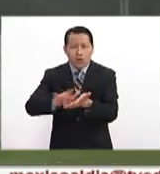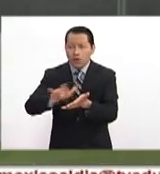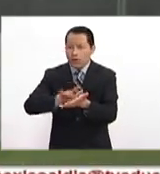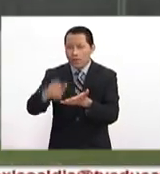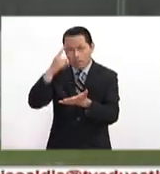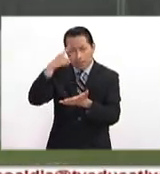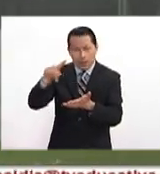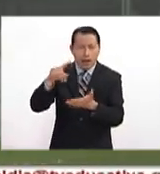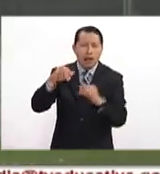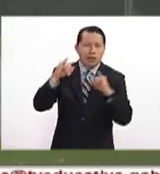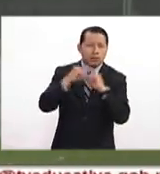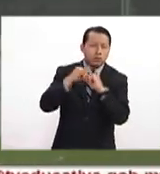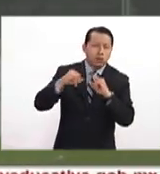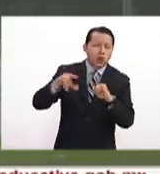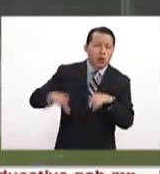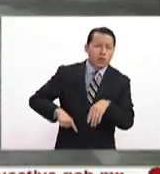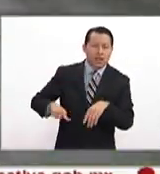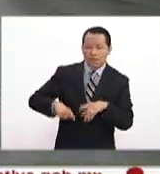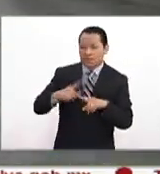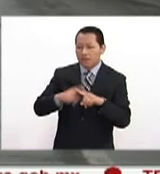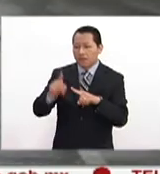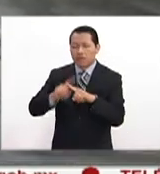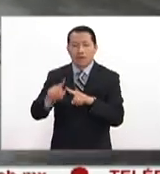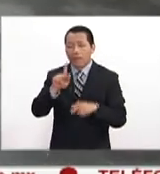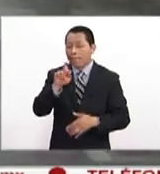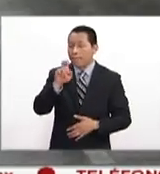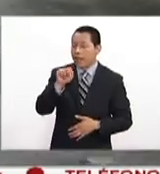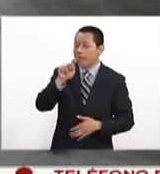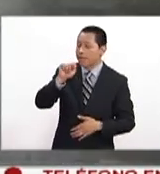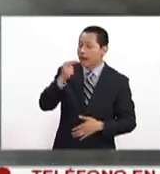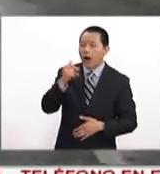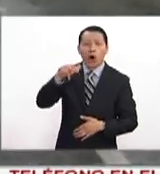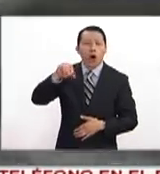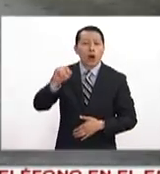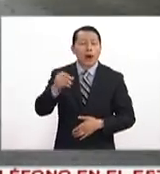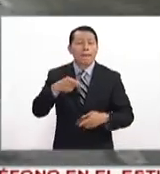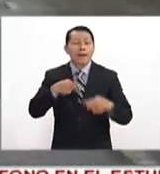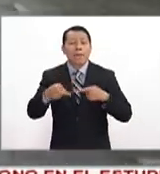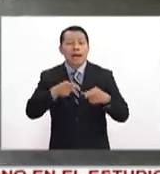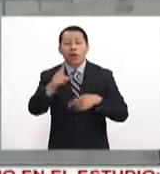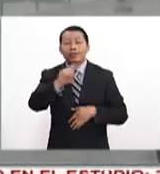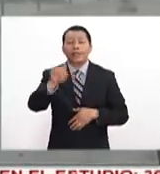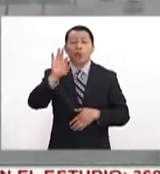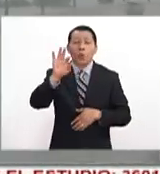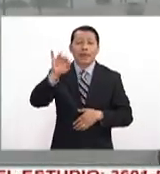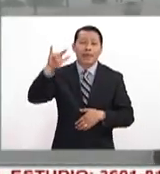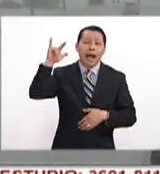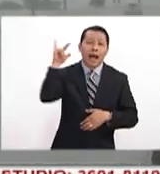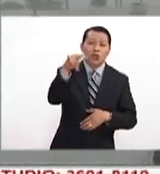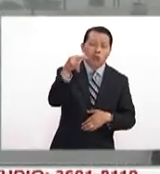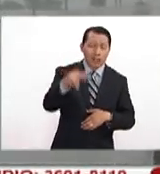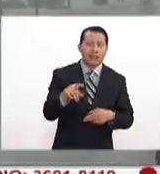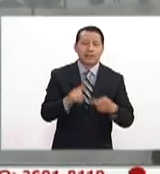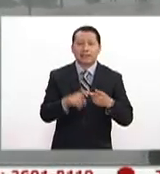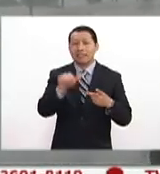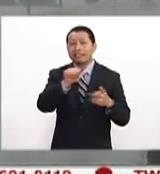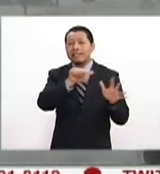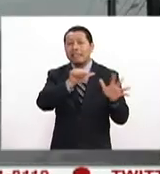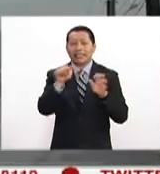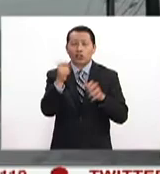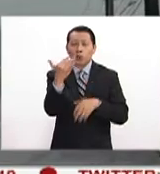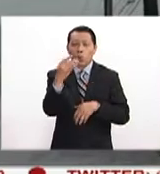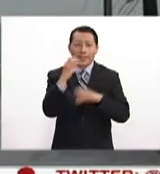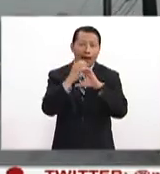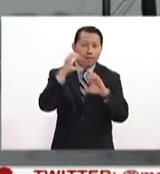sus necesidades. Aparte del personal, el Pentágono mantiene preparados más de 140 aviones, 650 camiones